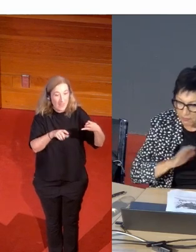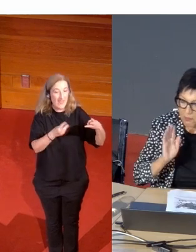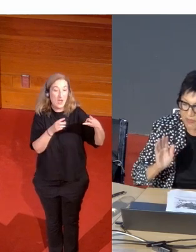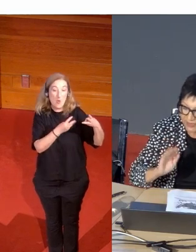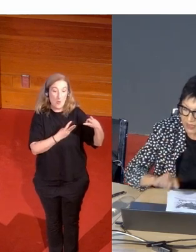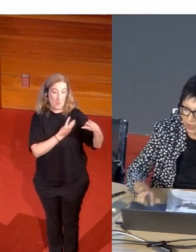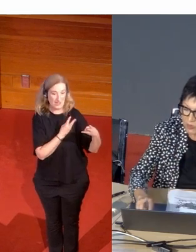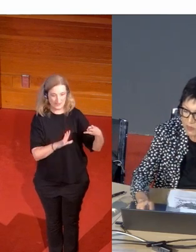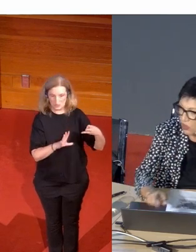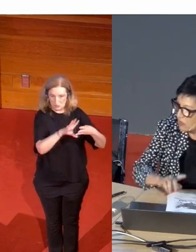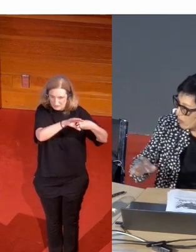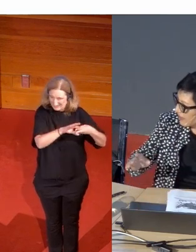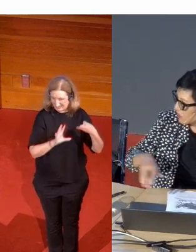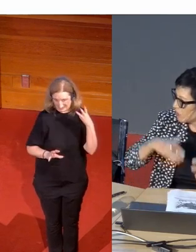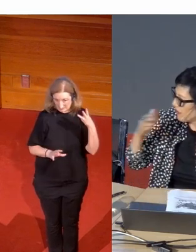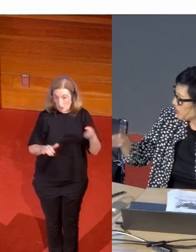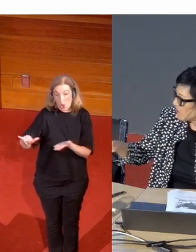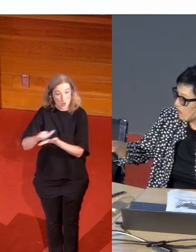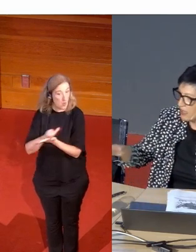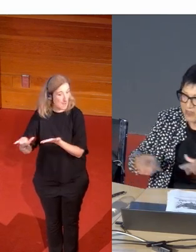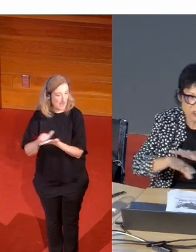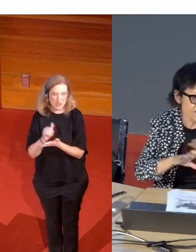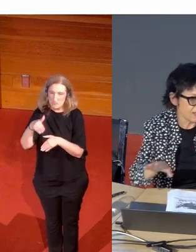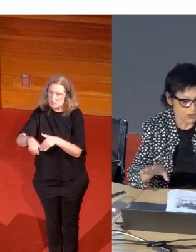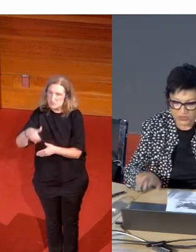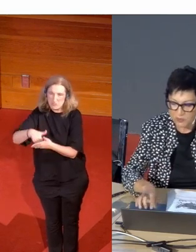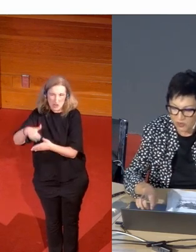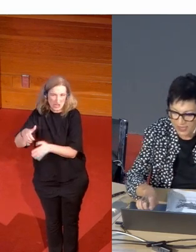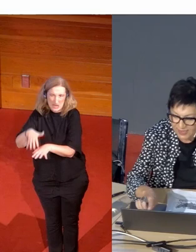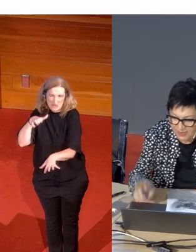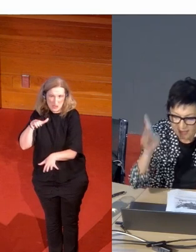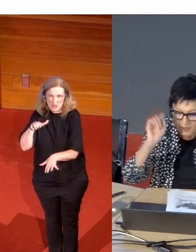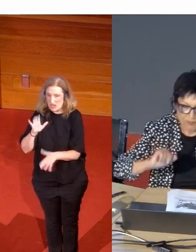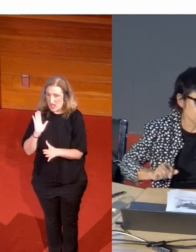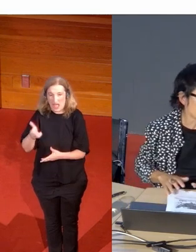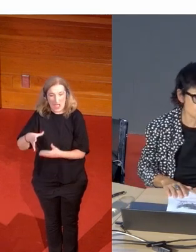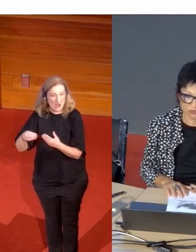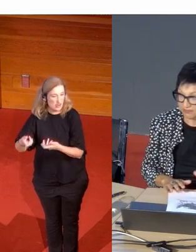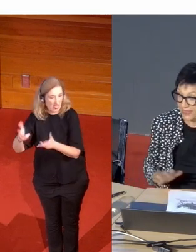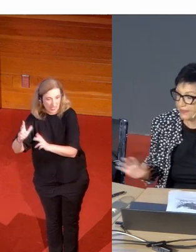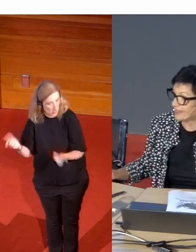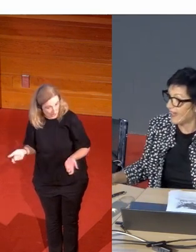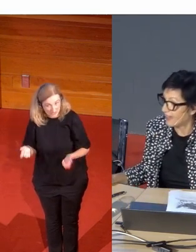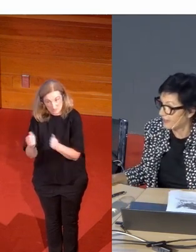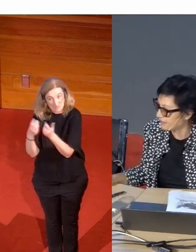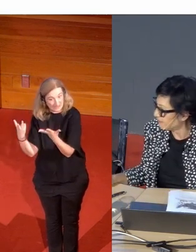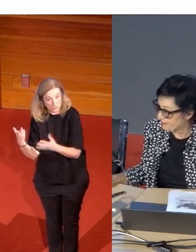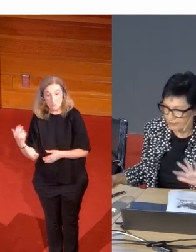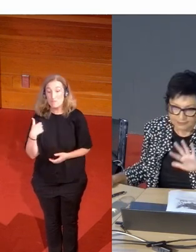Washington bien lo mismo con los de Nueva York Nueva York siempre vota mayoría a los demócratas 28